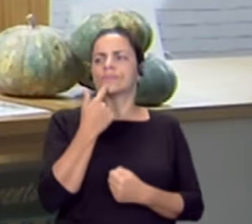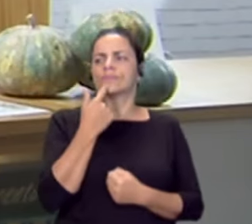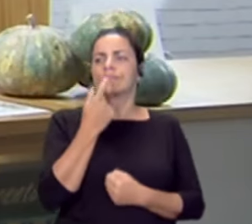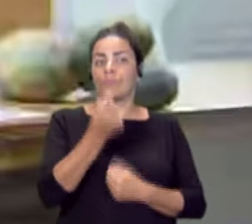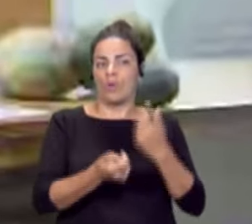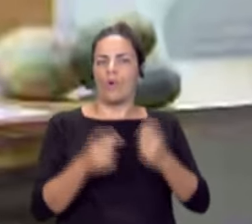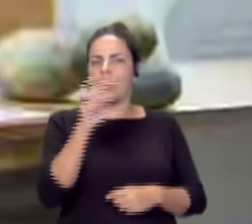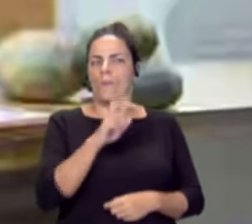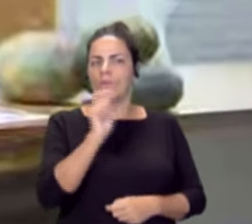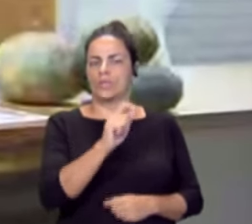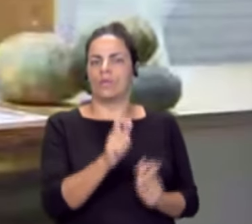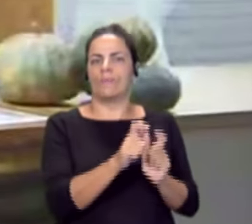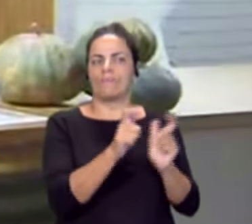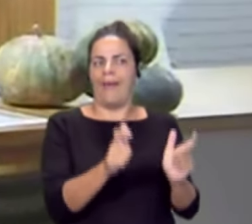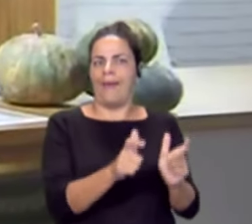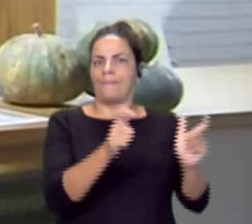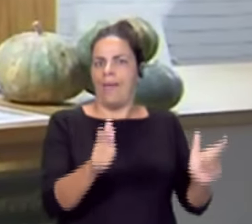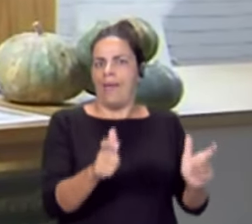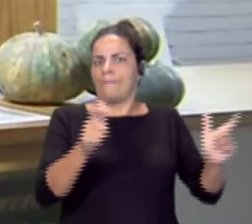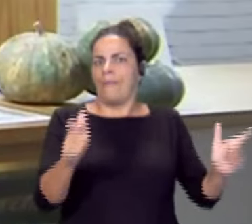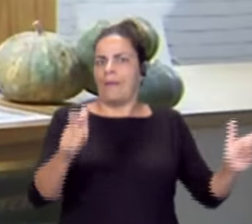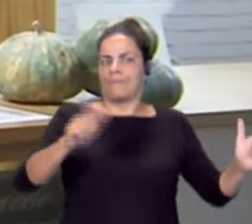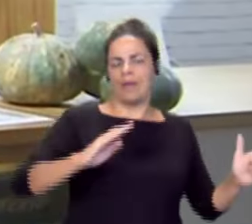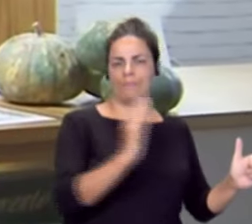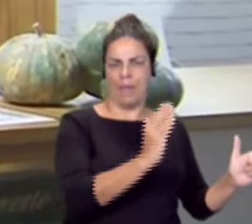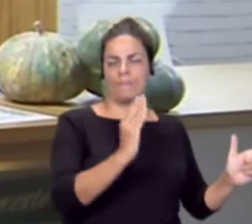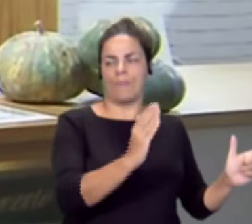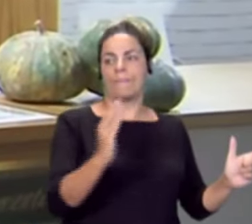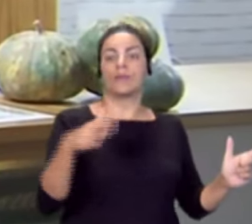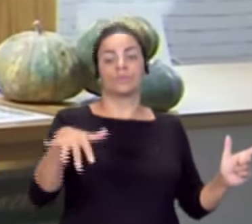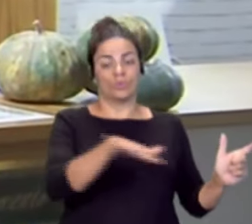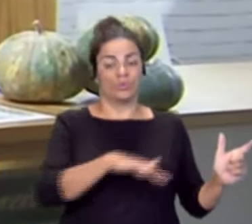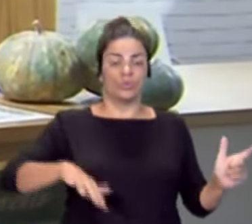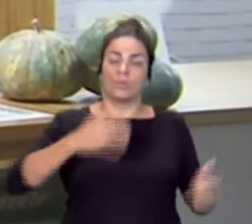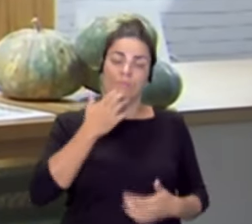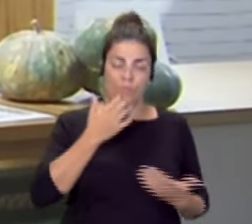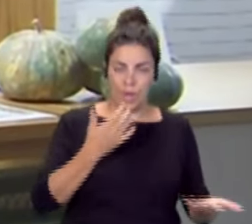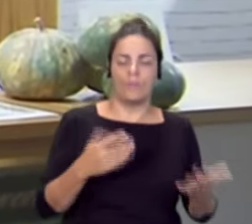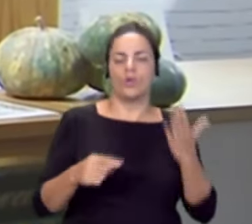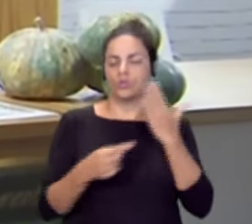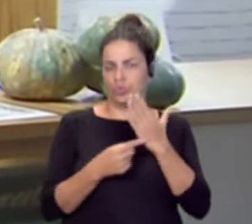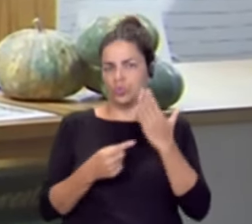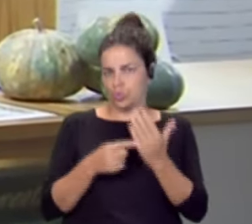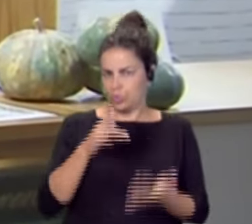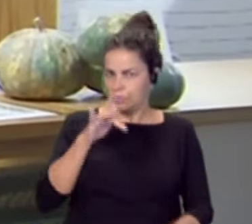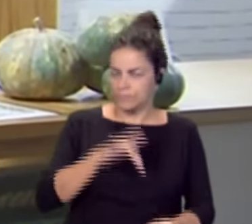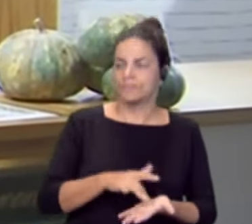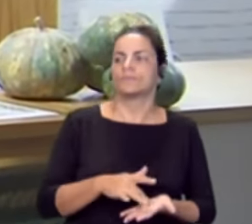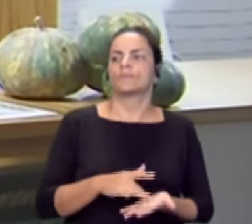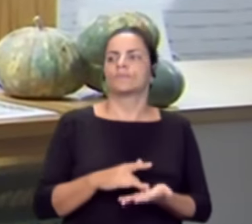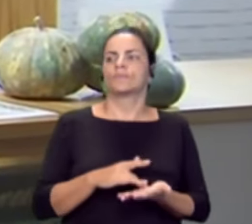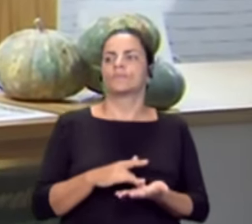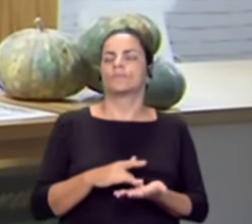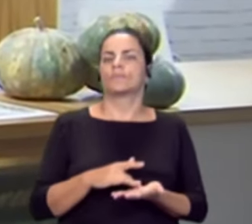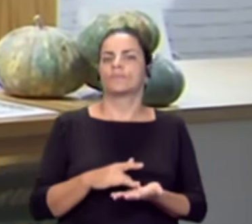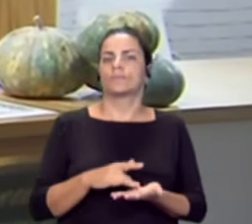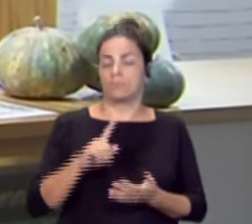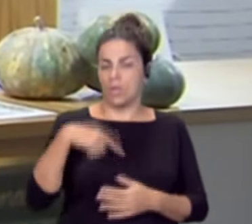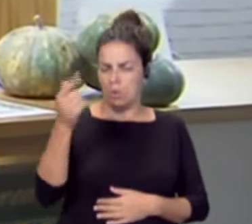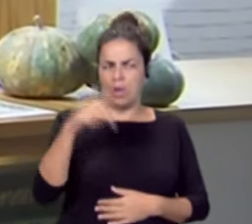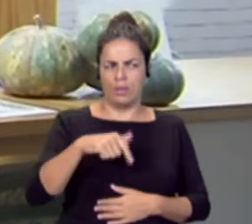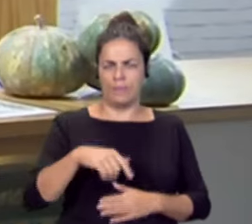ese mosquito que va aumentando su localización en estos puntos, como por ejemplo en el sur de Tenerife. Enseguida estaremos aquí en esta